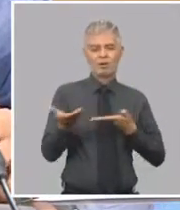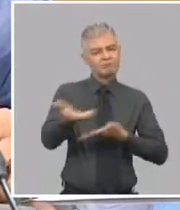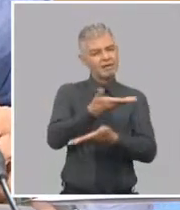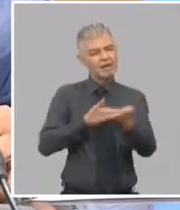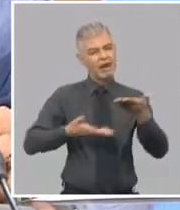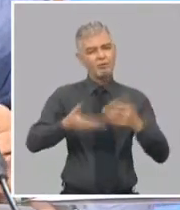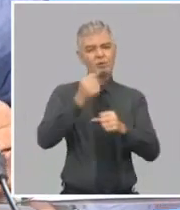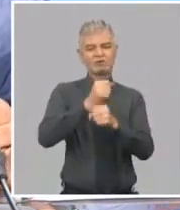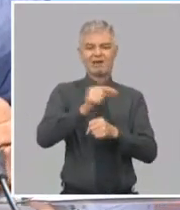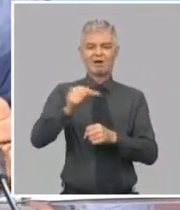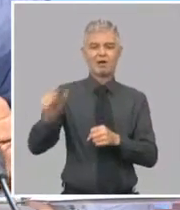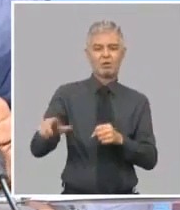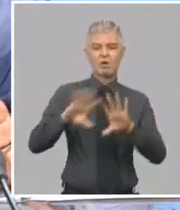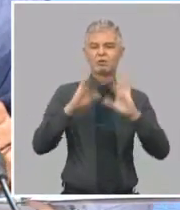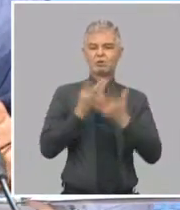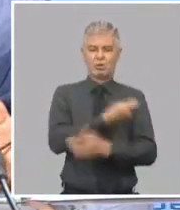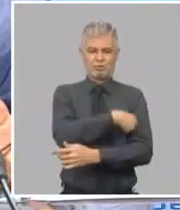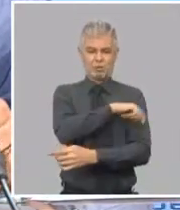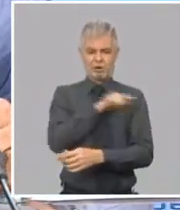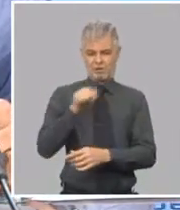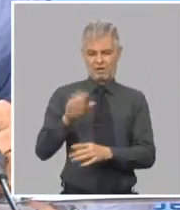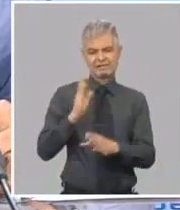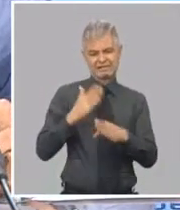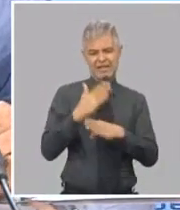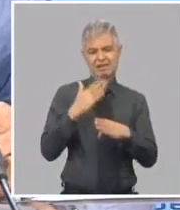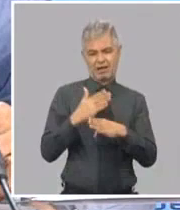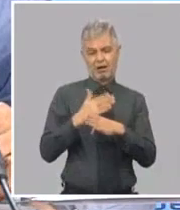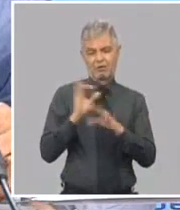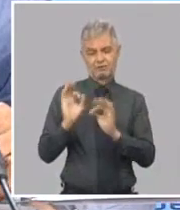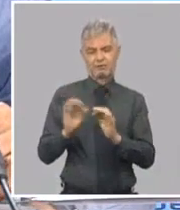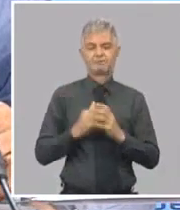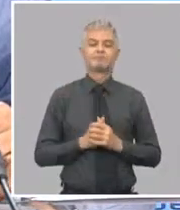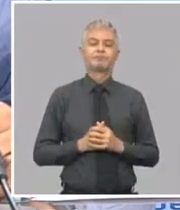trabajadores y con el pueblo de la tierra santiaguera nosotros